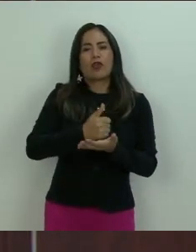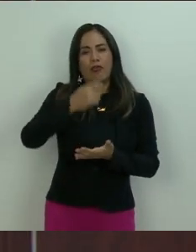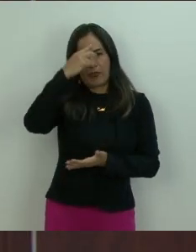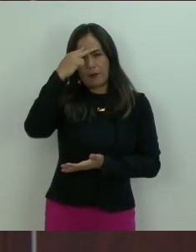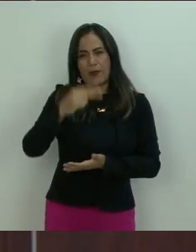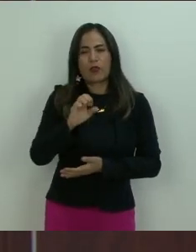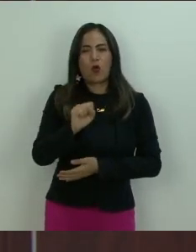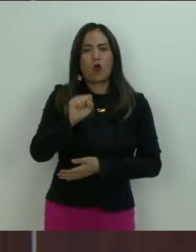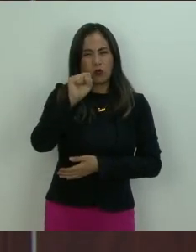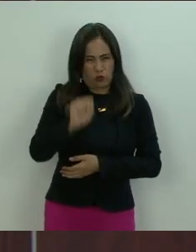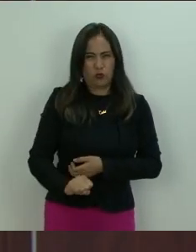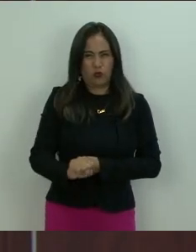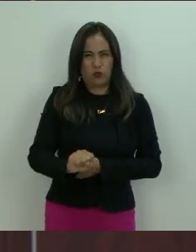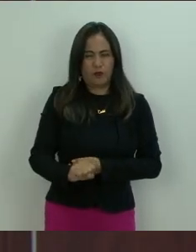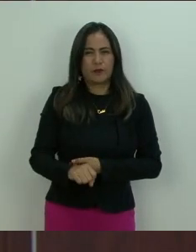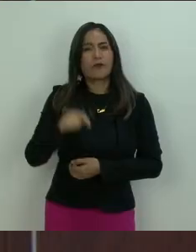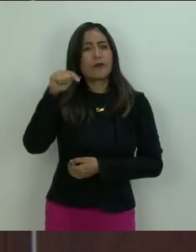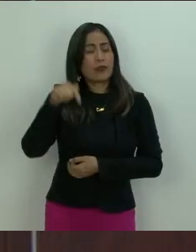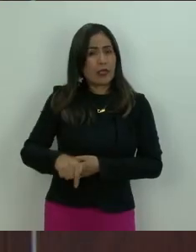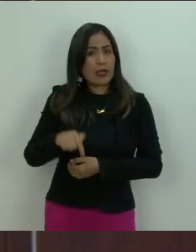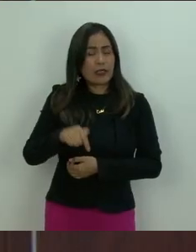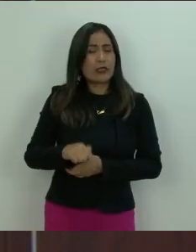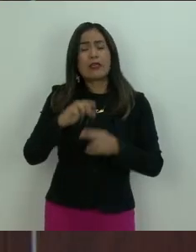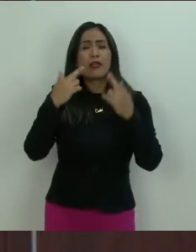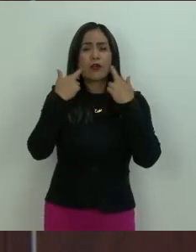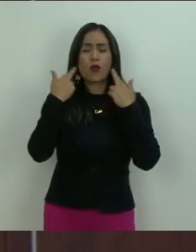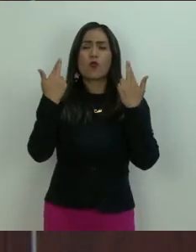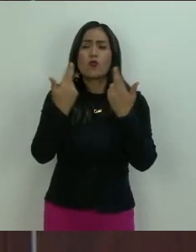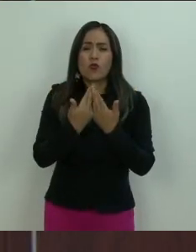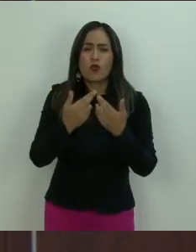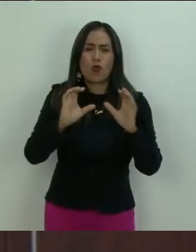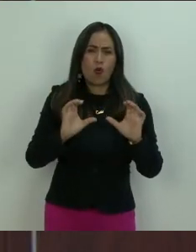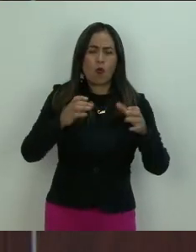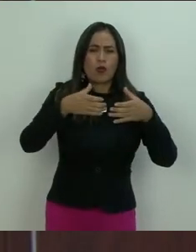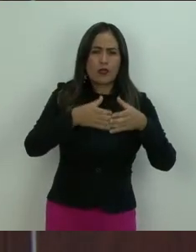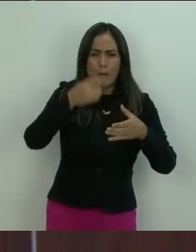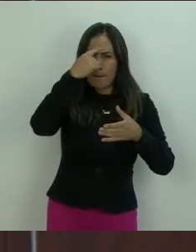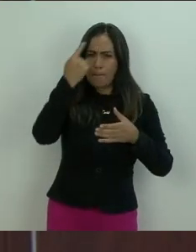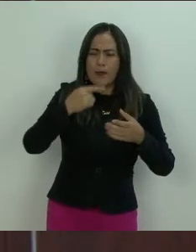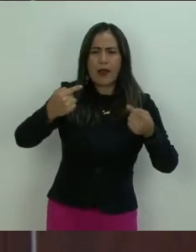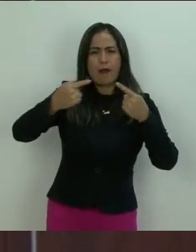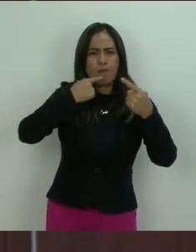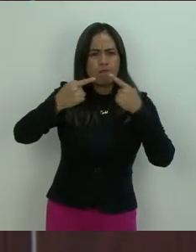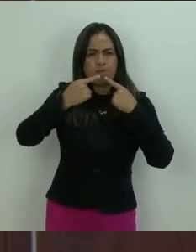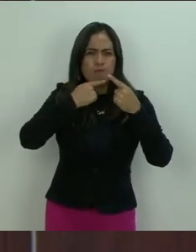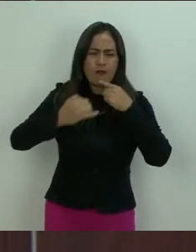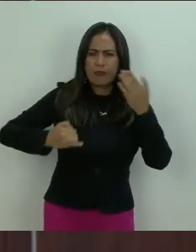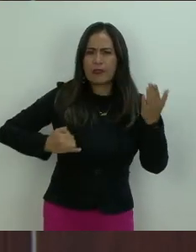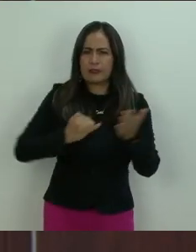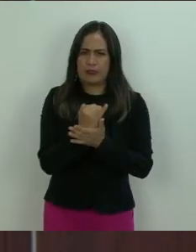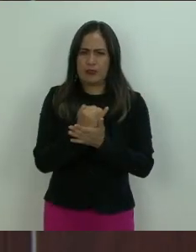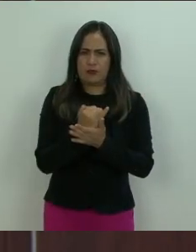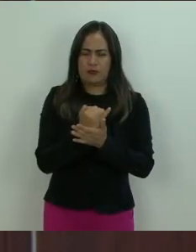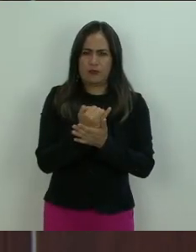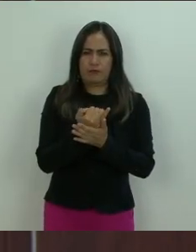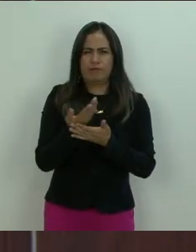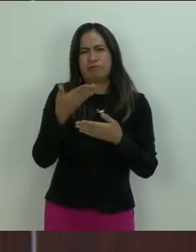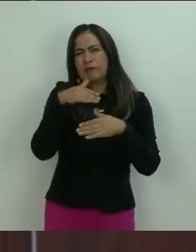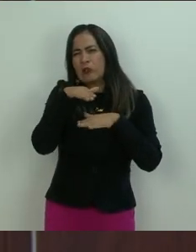es si ya en las reuniones comunitarias para la toma de decisiones que tienen que ver con